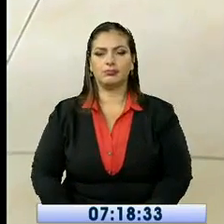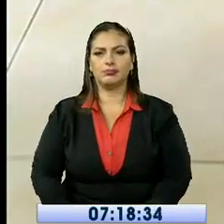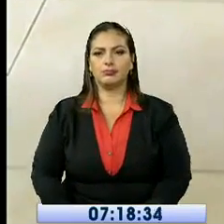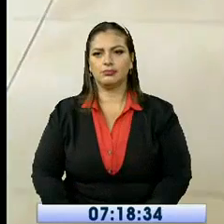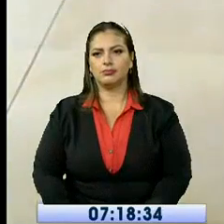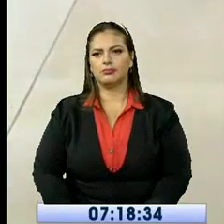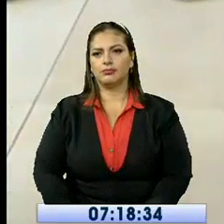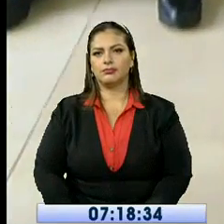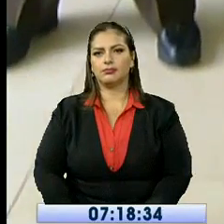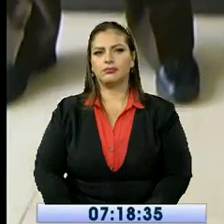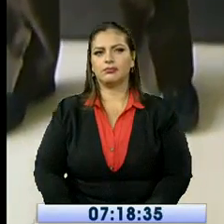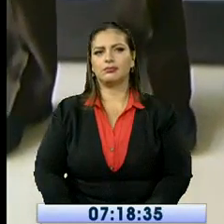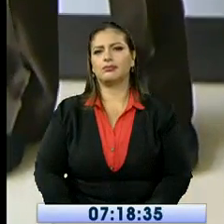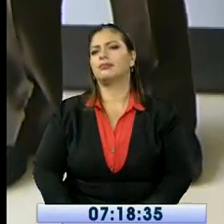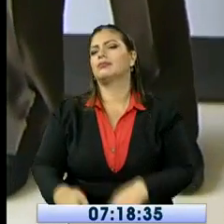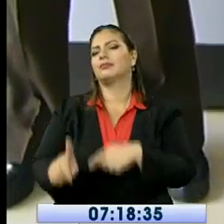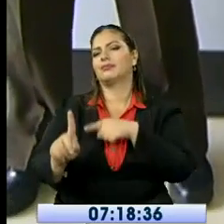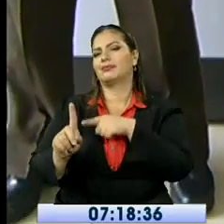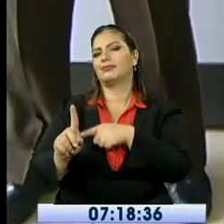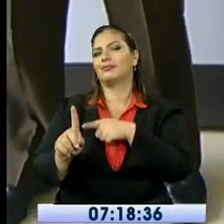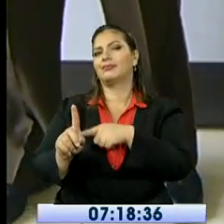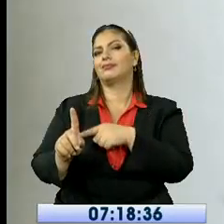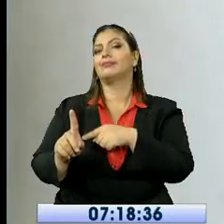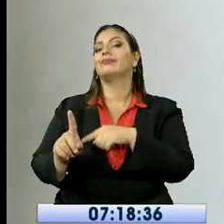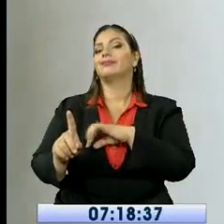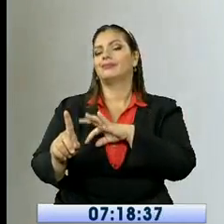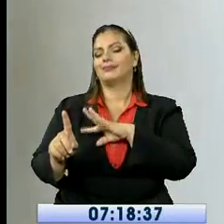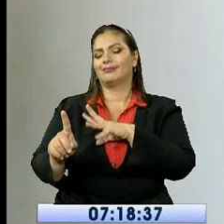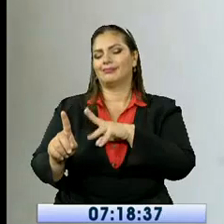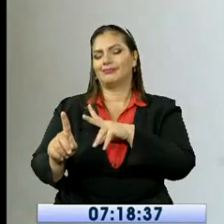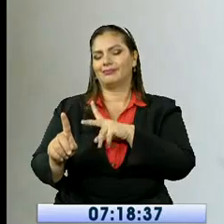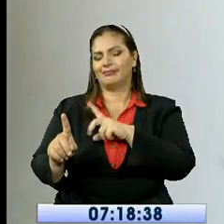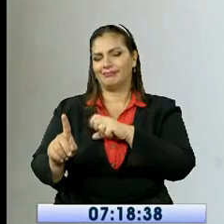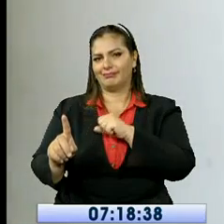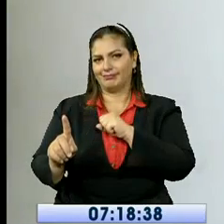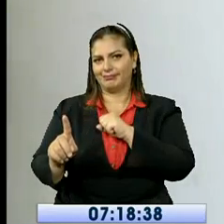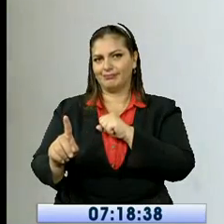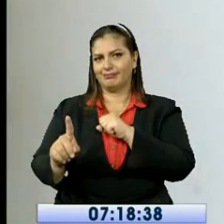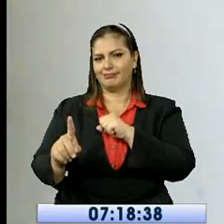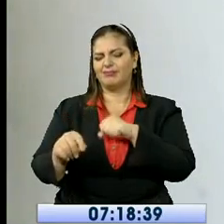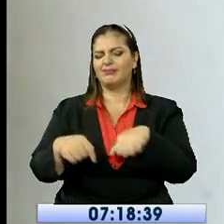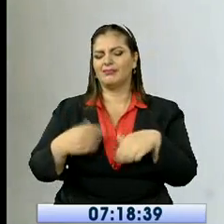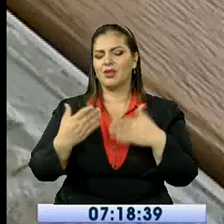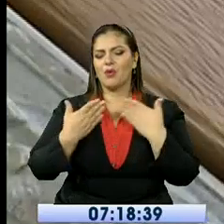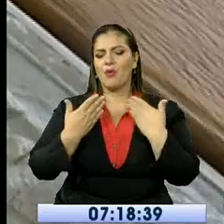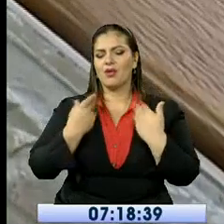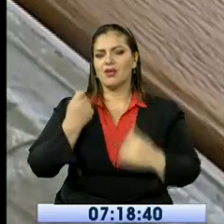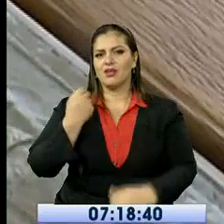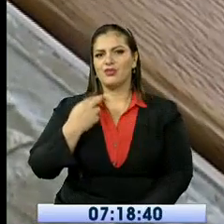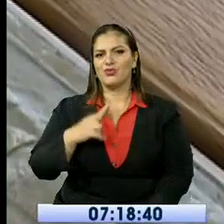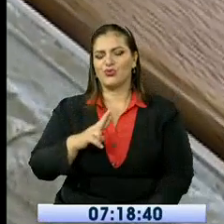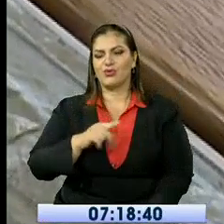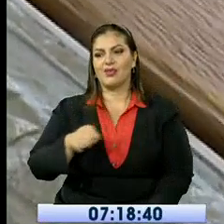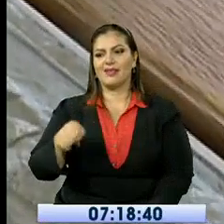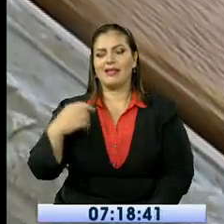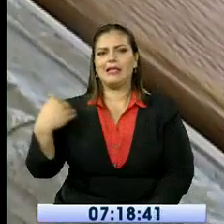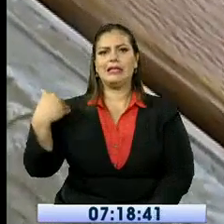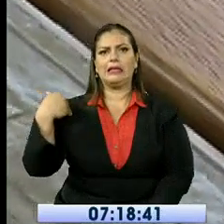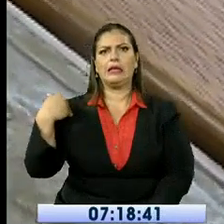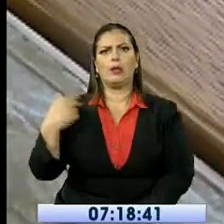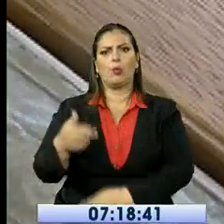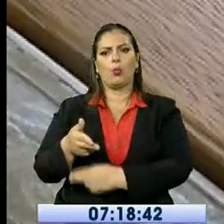A este angelito la policía lo sorprendió con nada más y nada menos que con este juguete, justo en el momento en